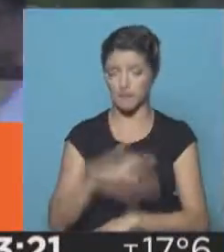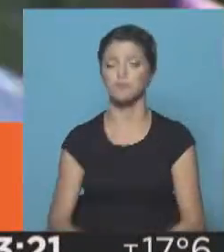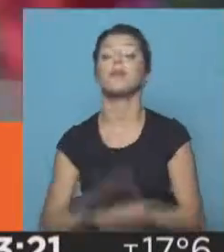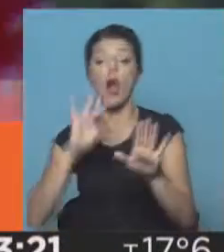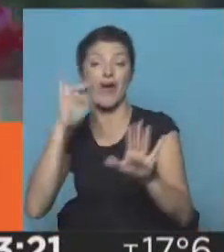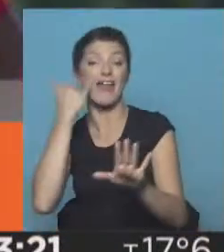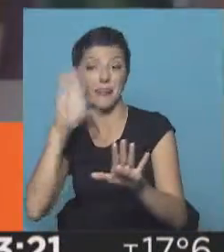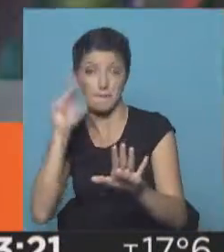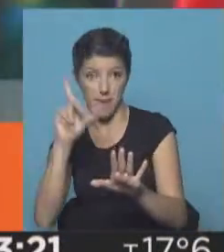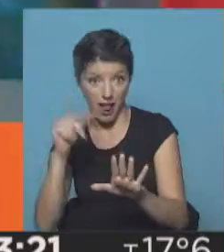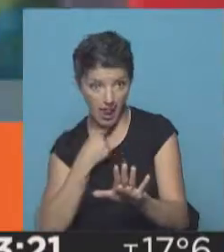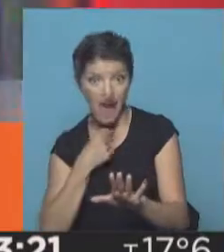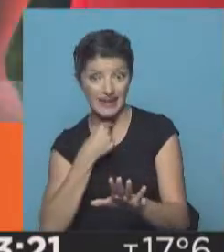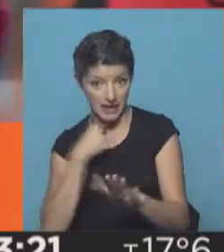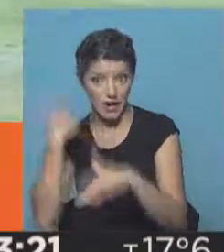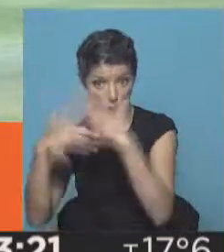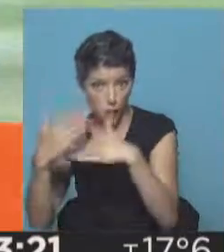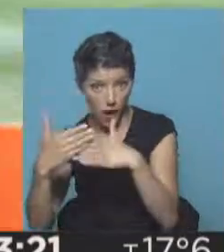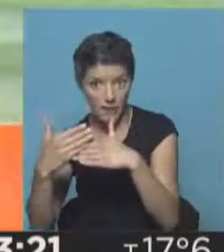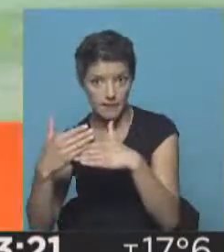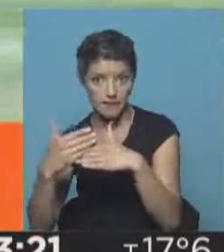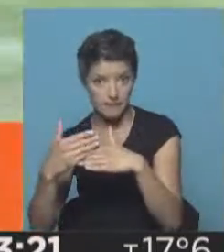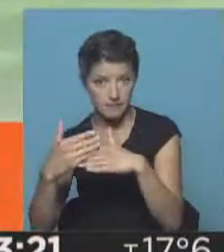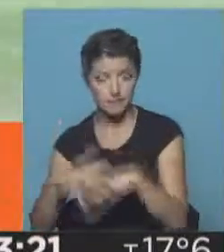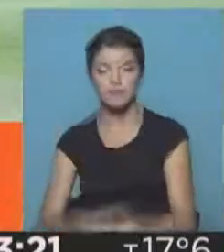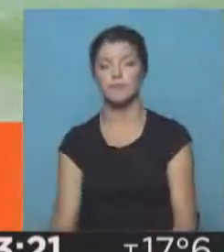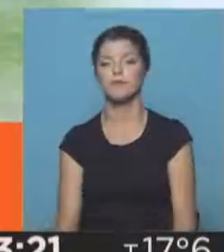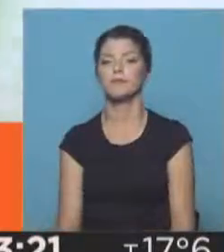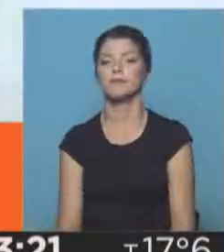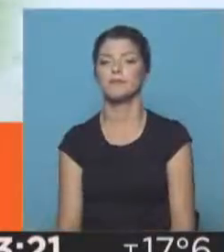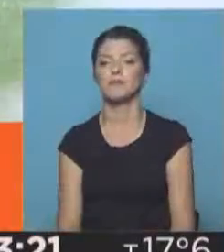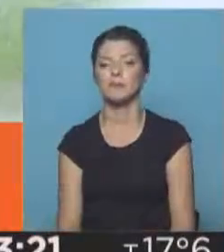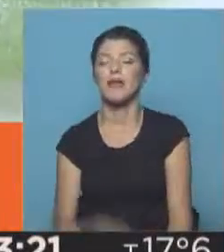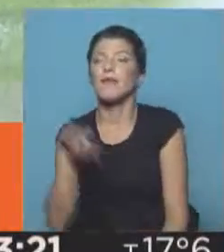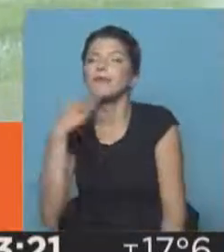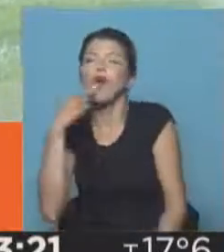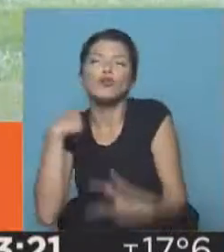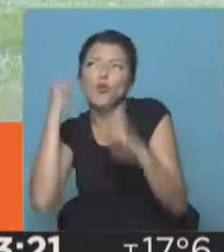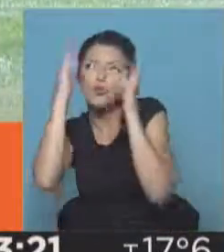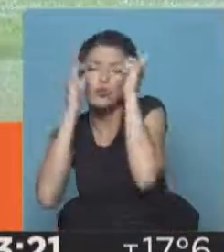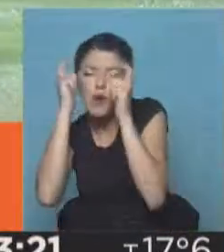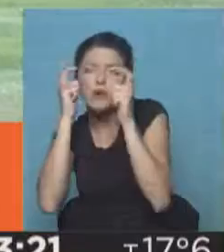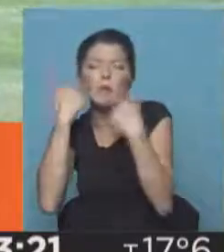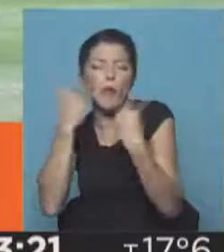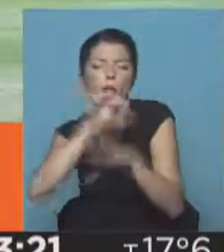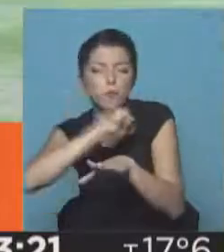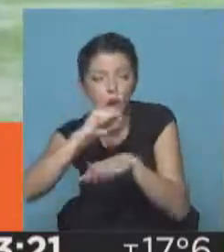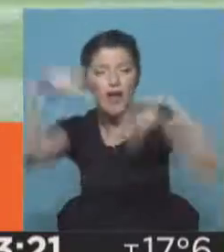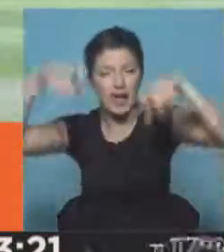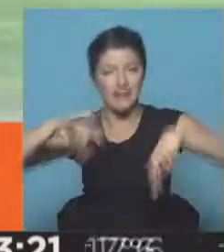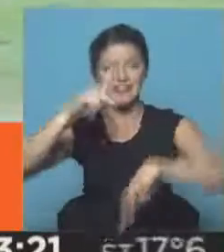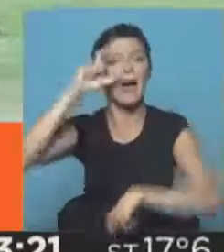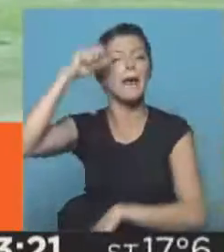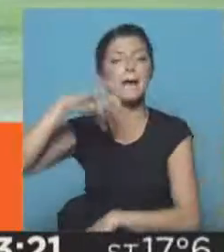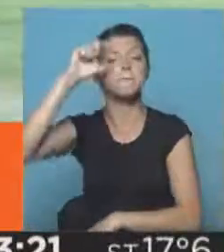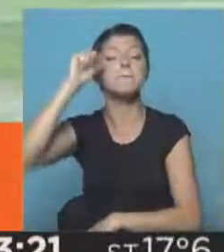quería jugar porque es su Córdoba natal y prometió soñar y disfrutar de un gol en el Mario Kempes. Bueno,